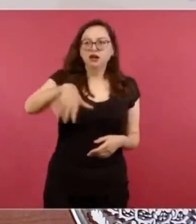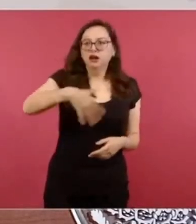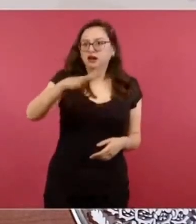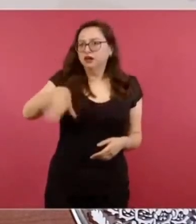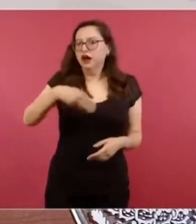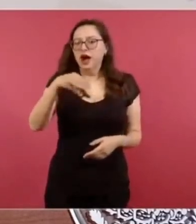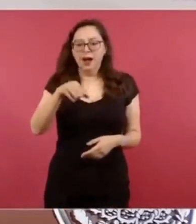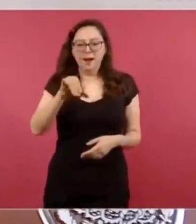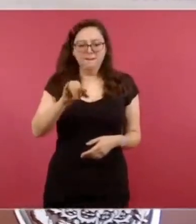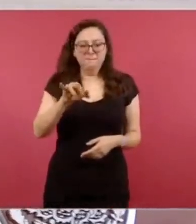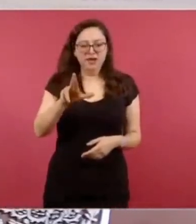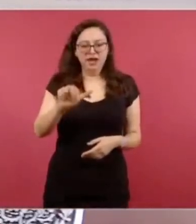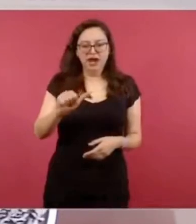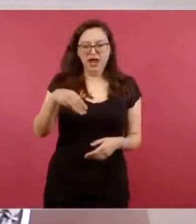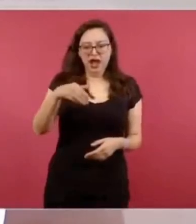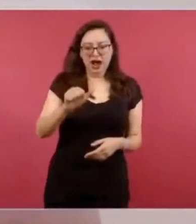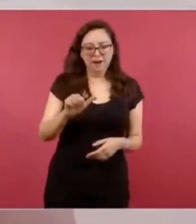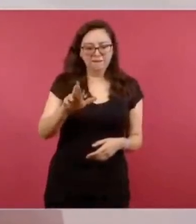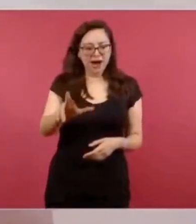al